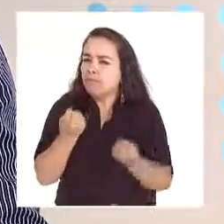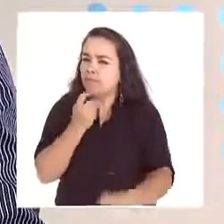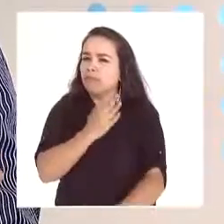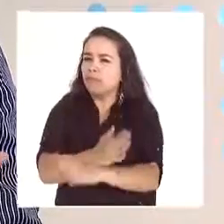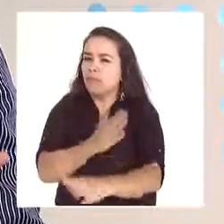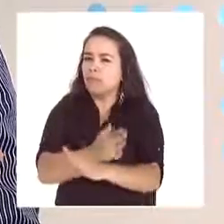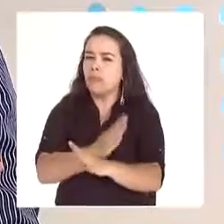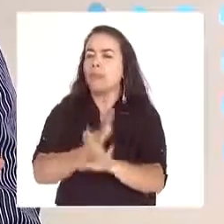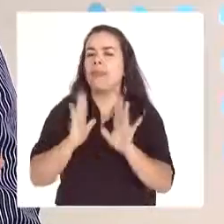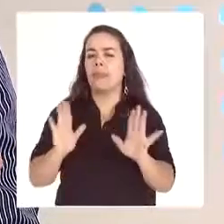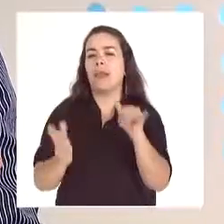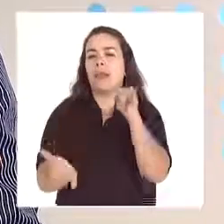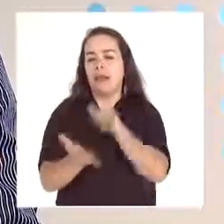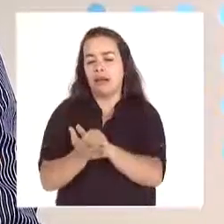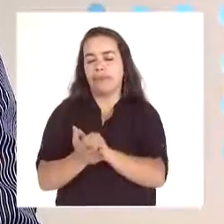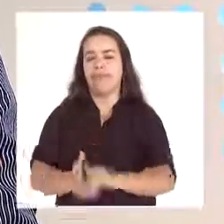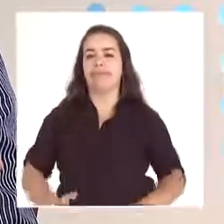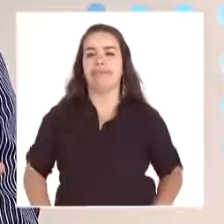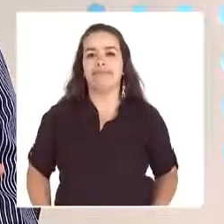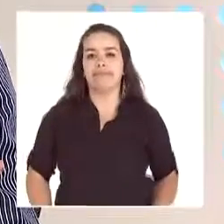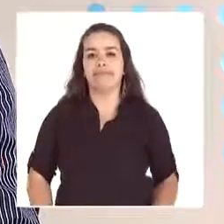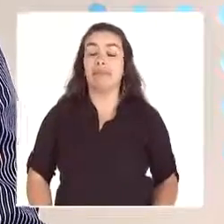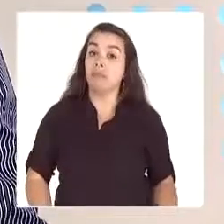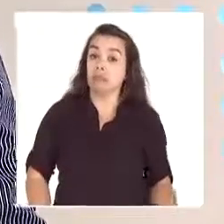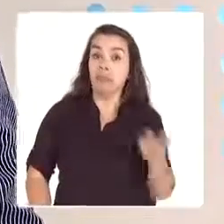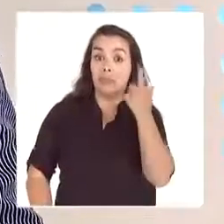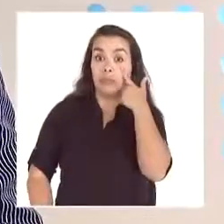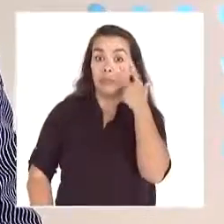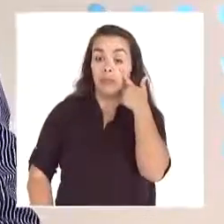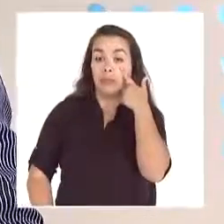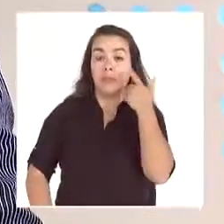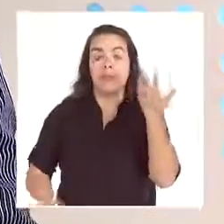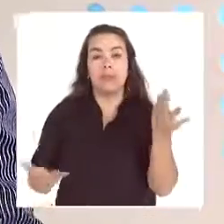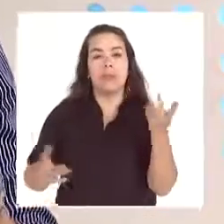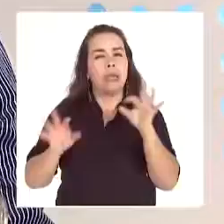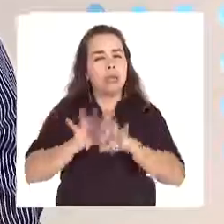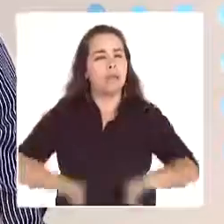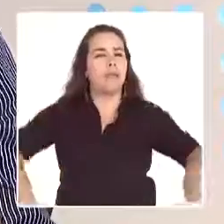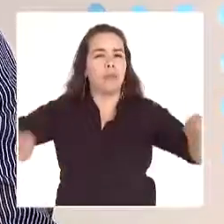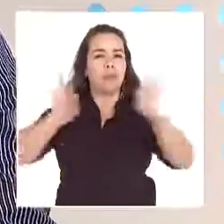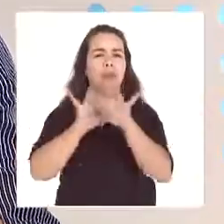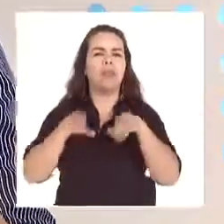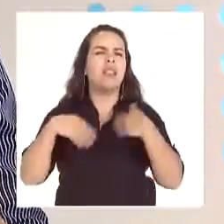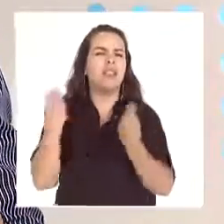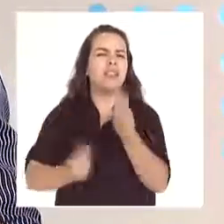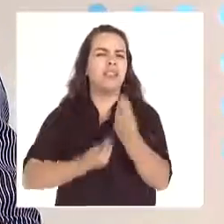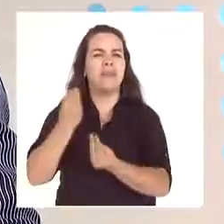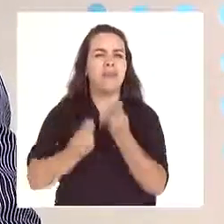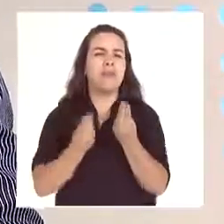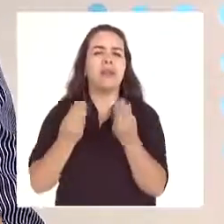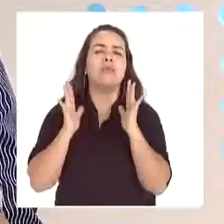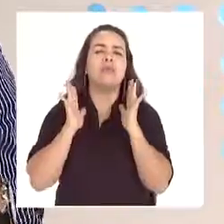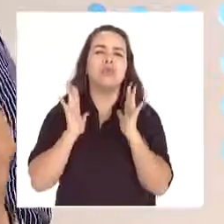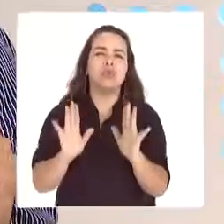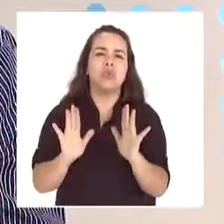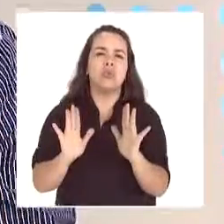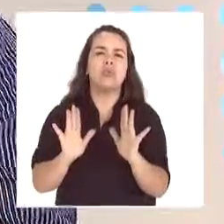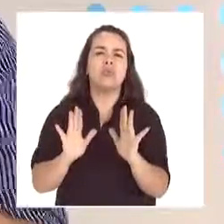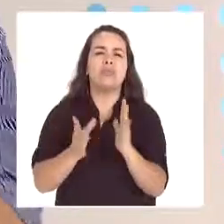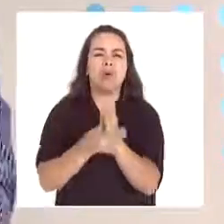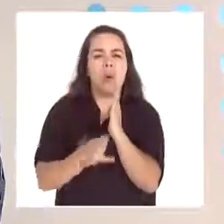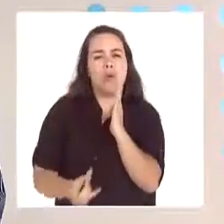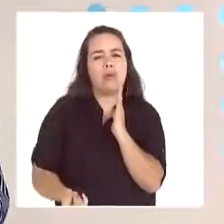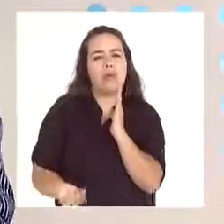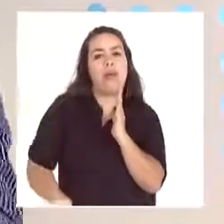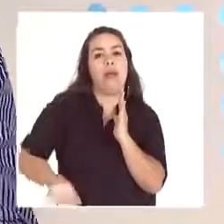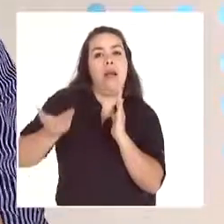de estos factores de riesgo. Entonces, es muy importante mantener controlados los niveles de colesterol,